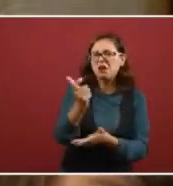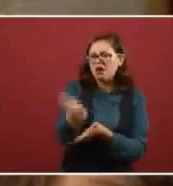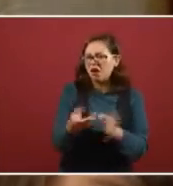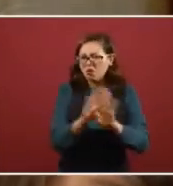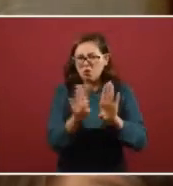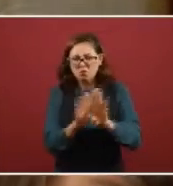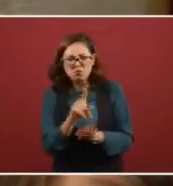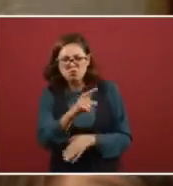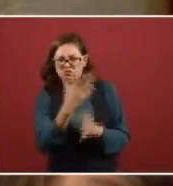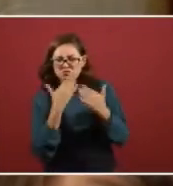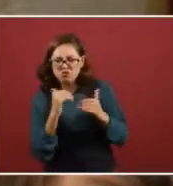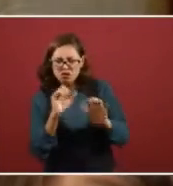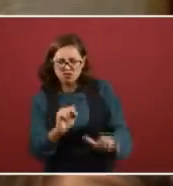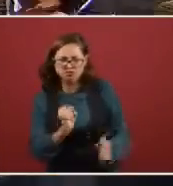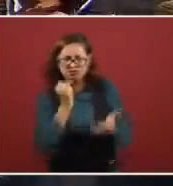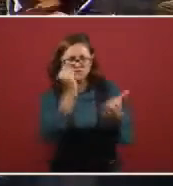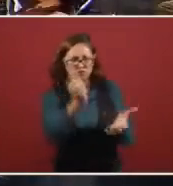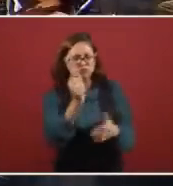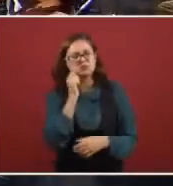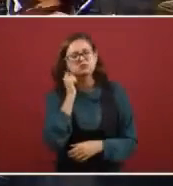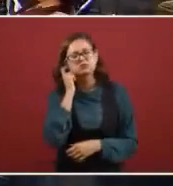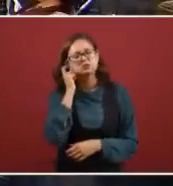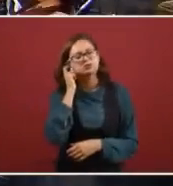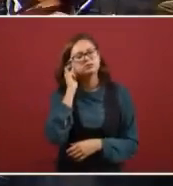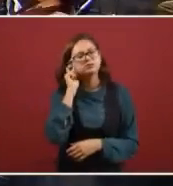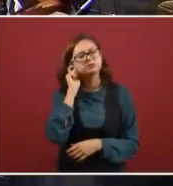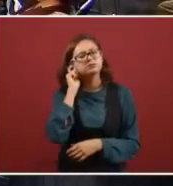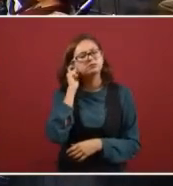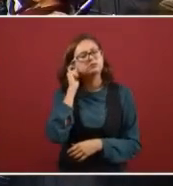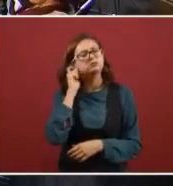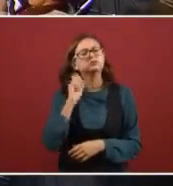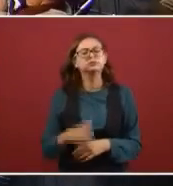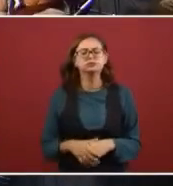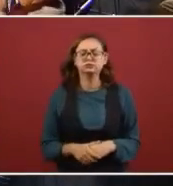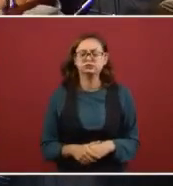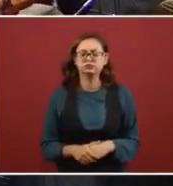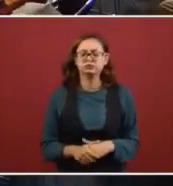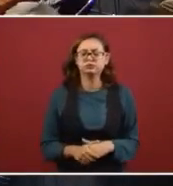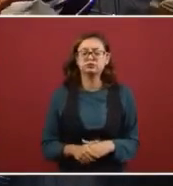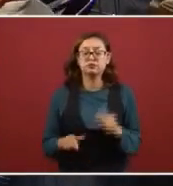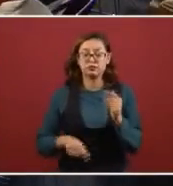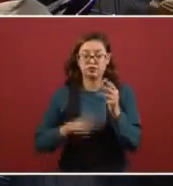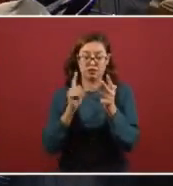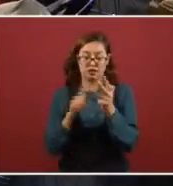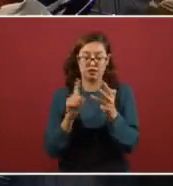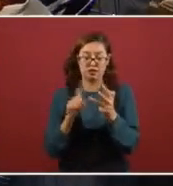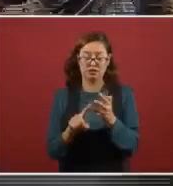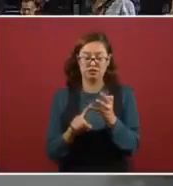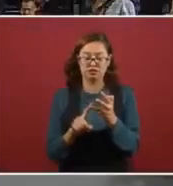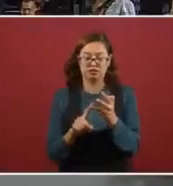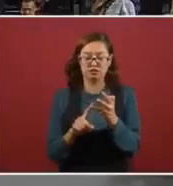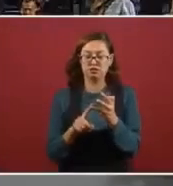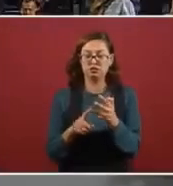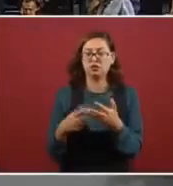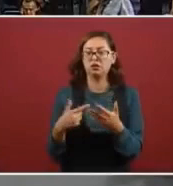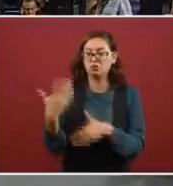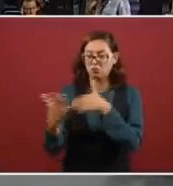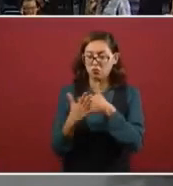operations. En esta entrega de recursos, And when you're giving these resources, are you considering